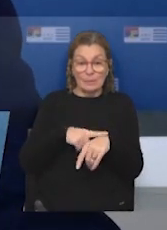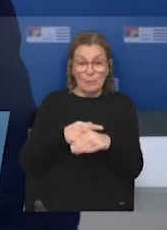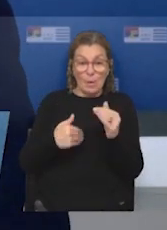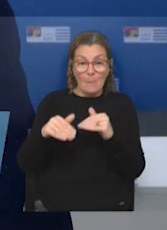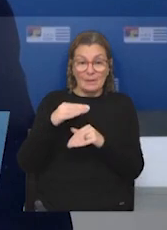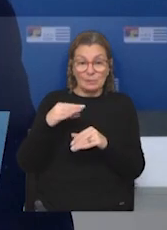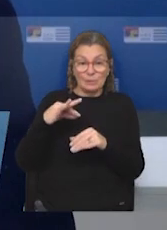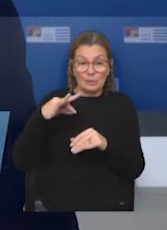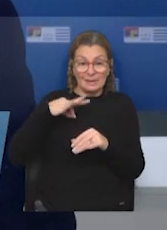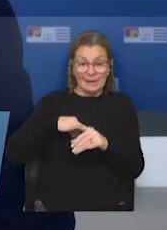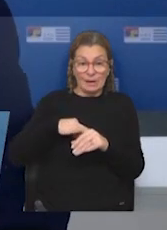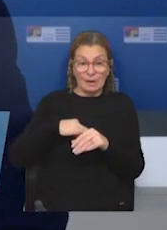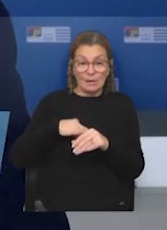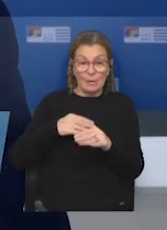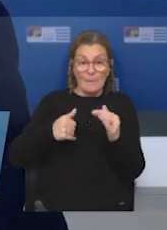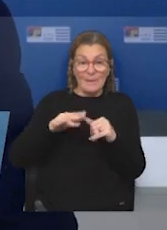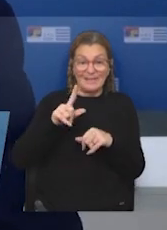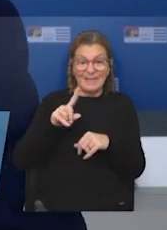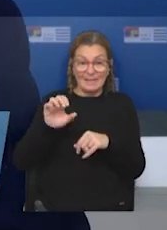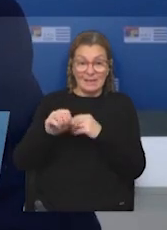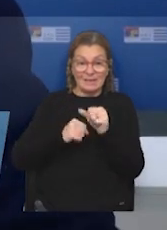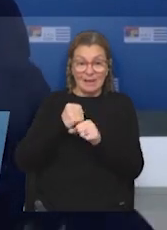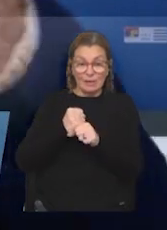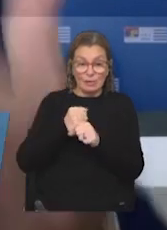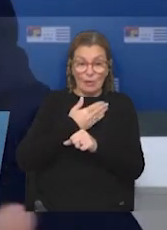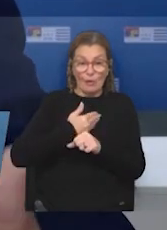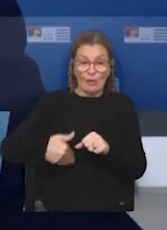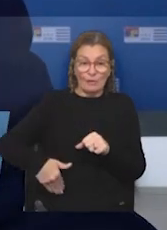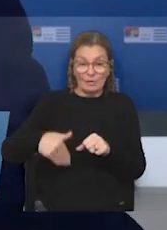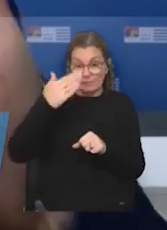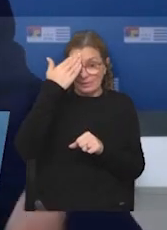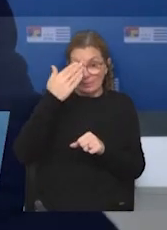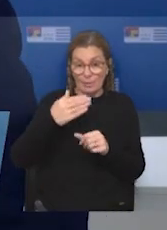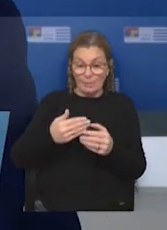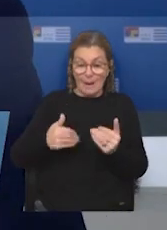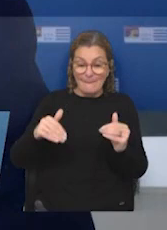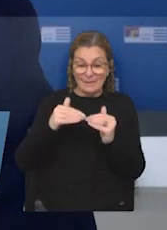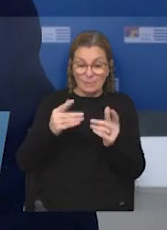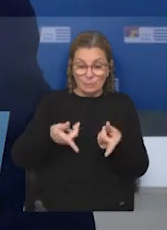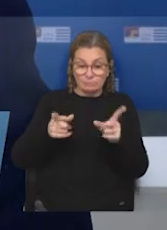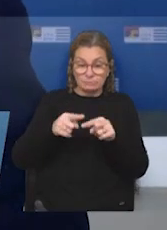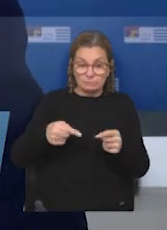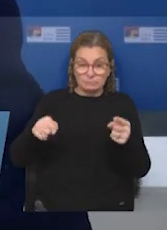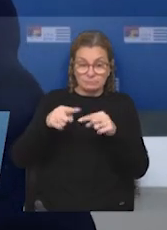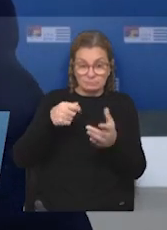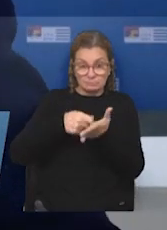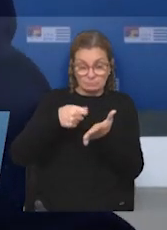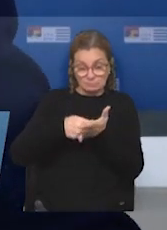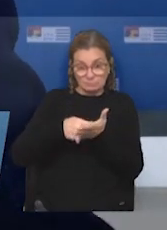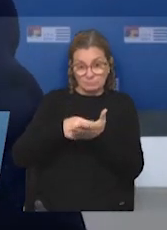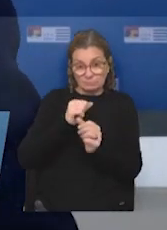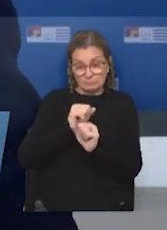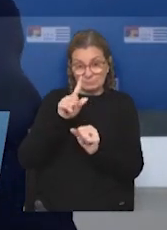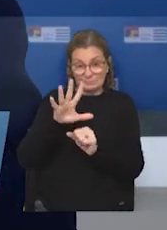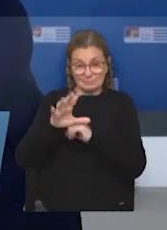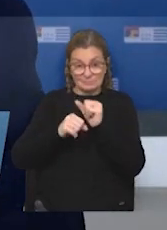de salario como se logró hacer más de 10 años en los gobiernos del frente amplio crecía el empleo y al mismo tiempo crecía el poder de compra si uno ve los